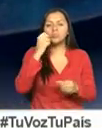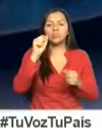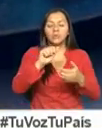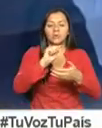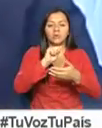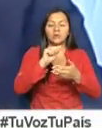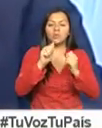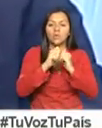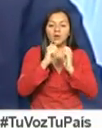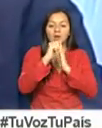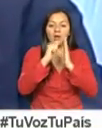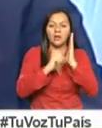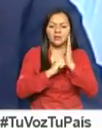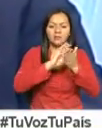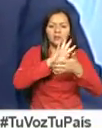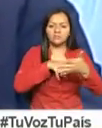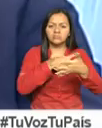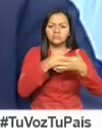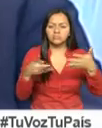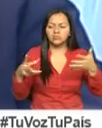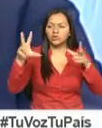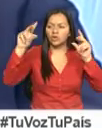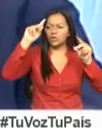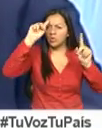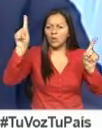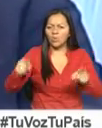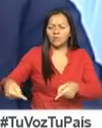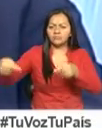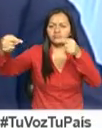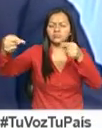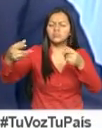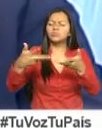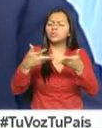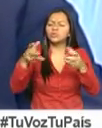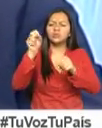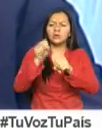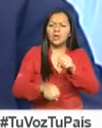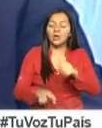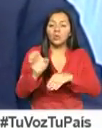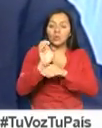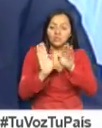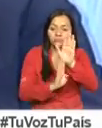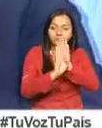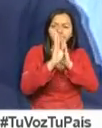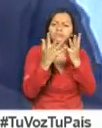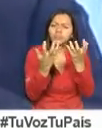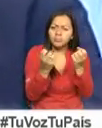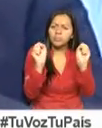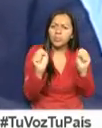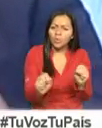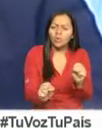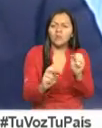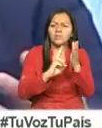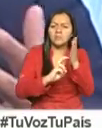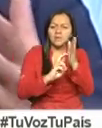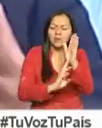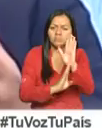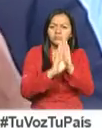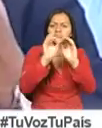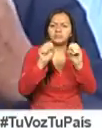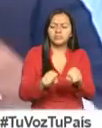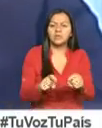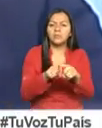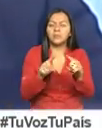agenda antiminera que le ha hecho mucho daño al país, porque tenemos un inmenso potencial minero. No podemos caer